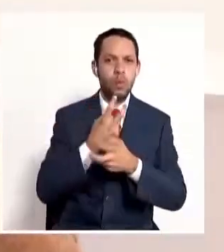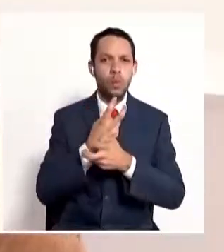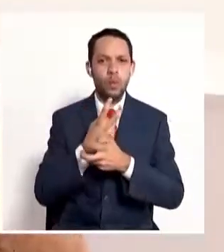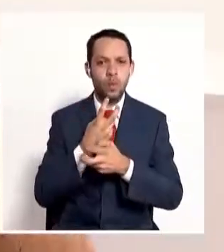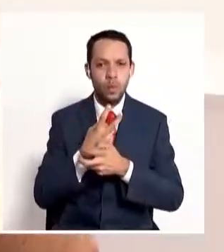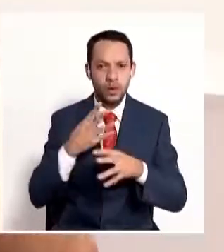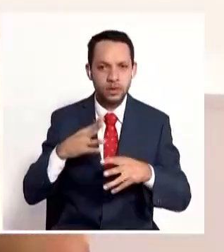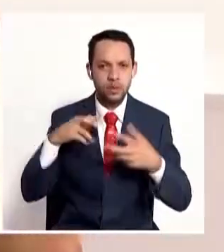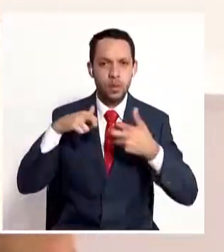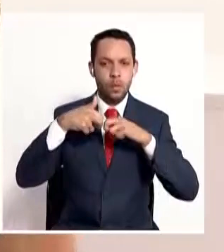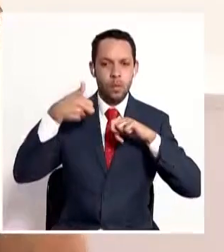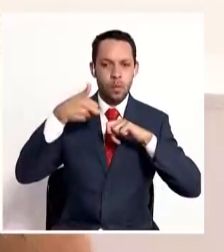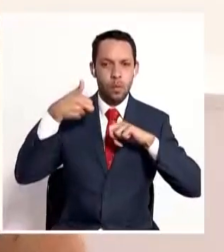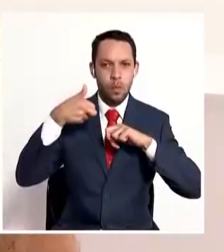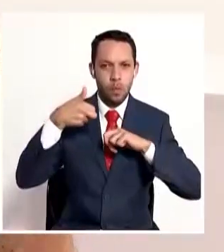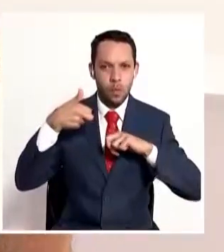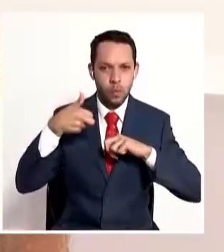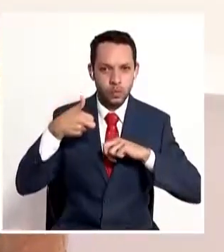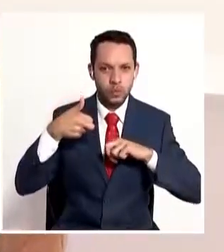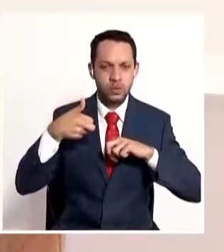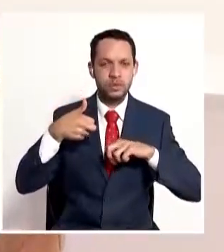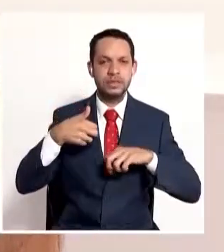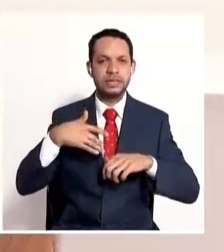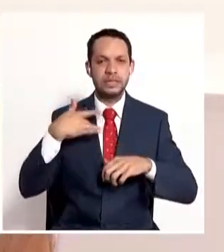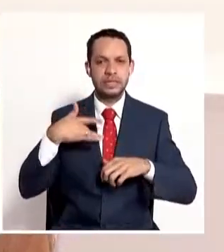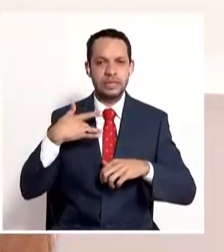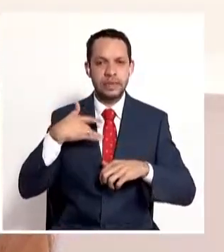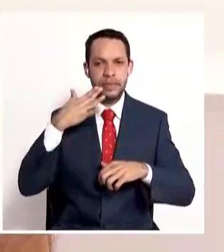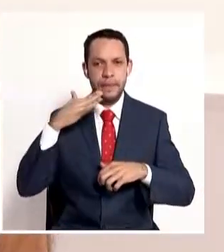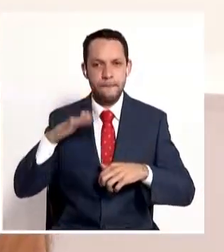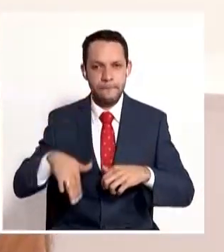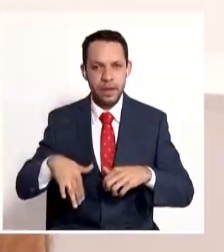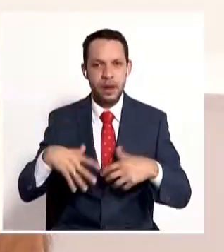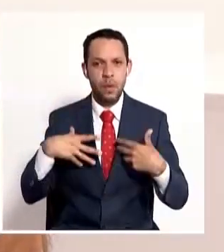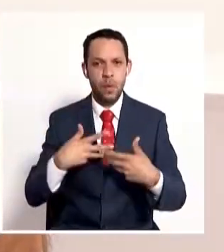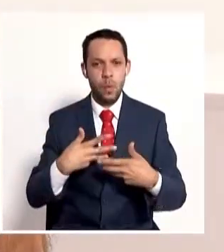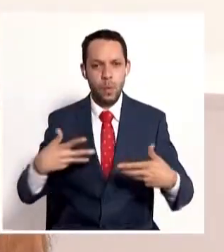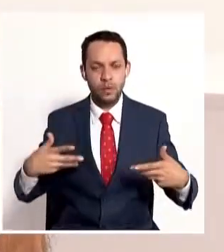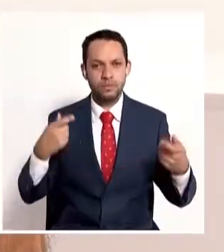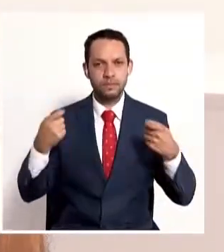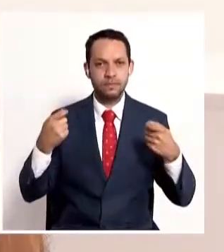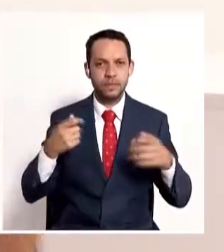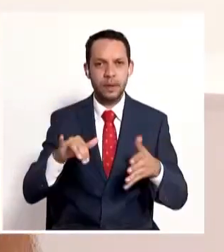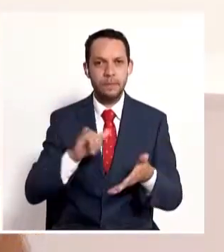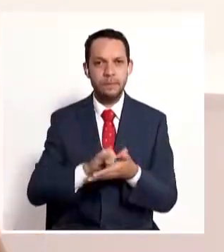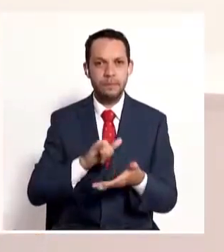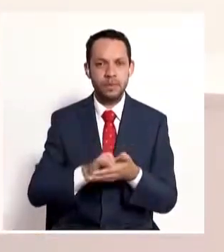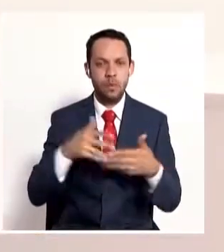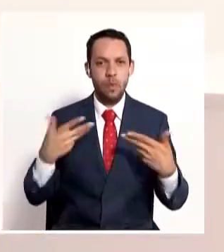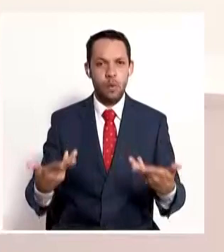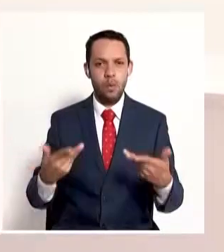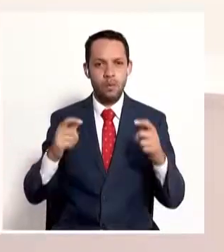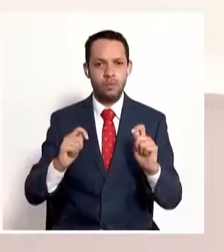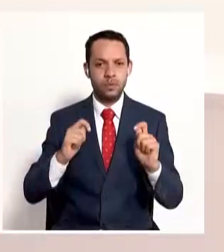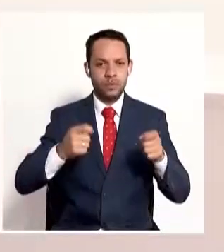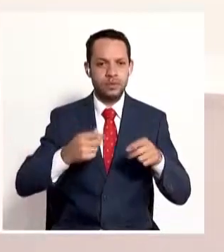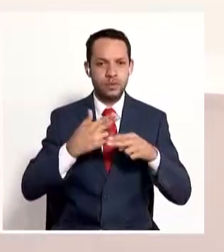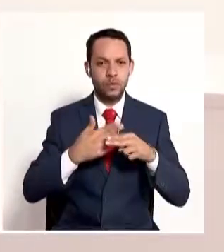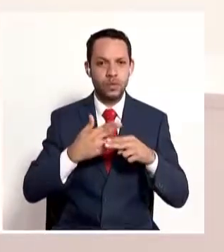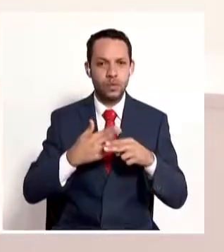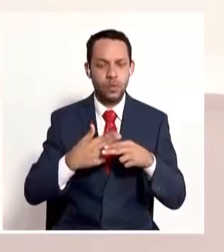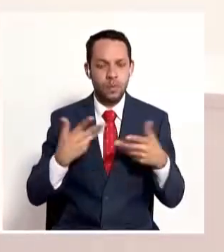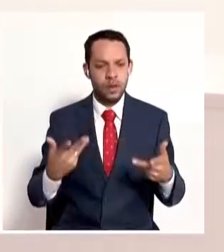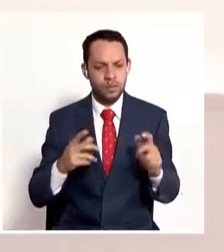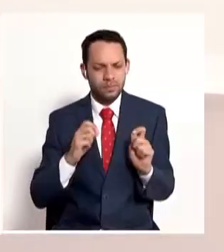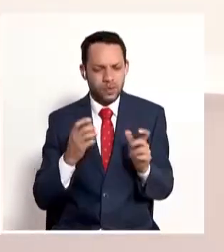músculo siento mucho malestar y muchos dolores pero el tema es ponerle el apellido al dolor porque